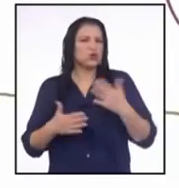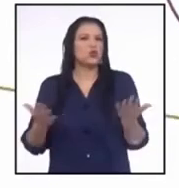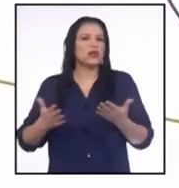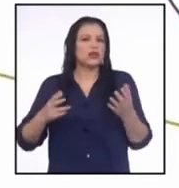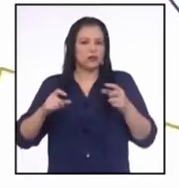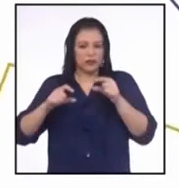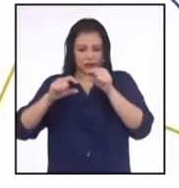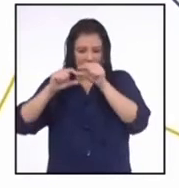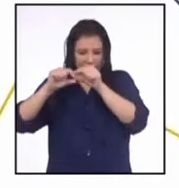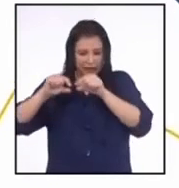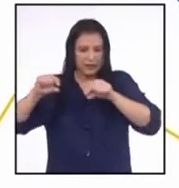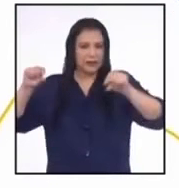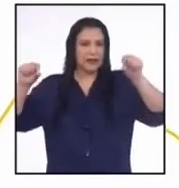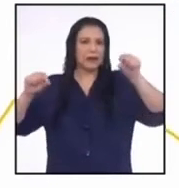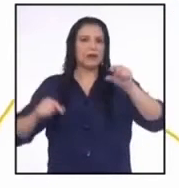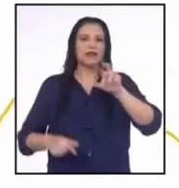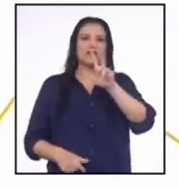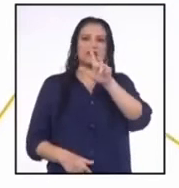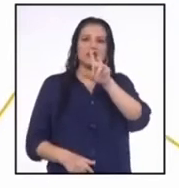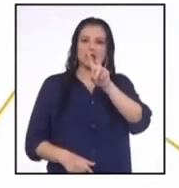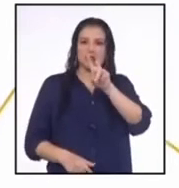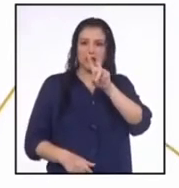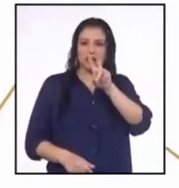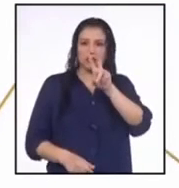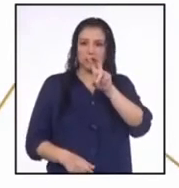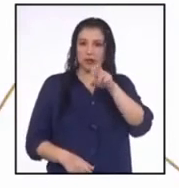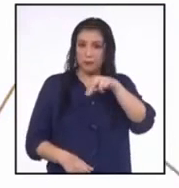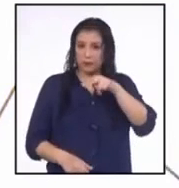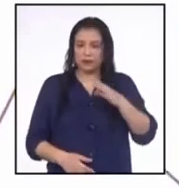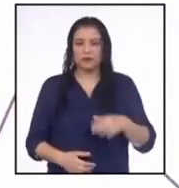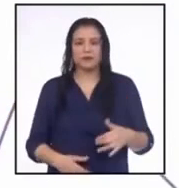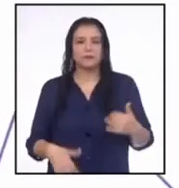el cable a 32 metros del pilar?